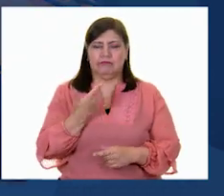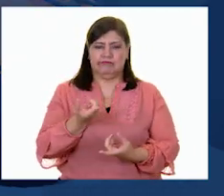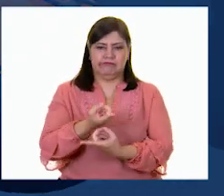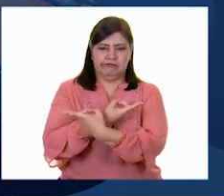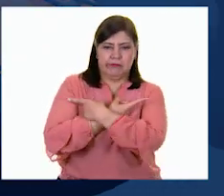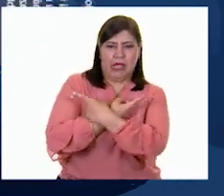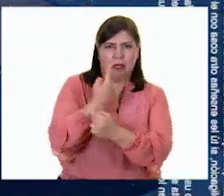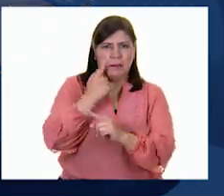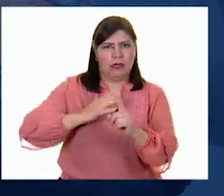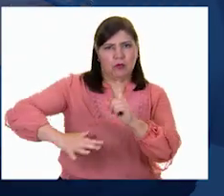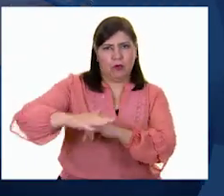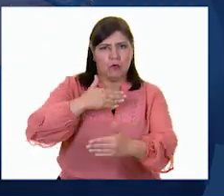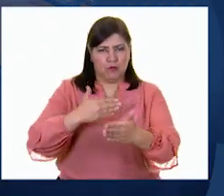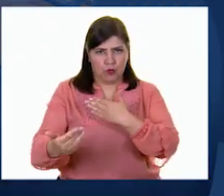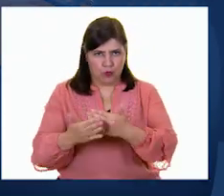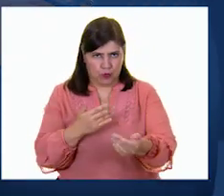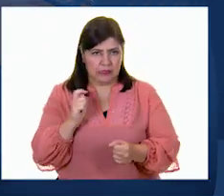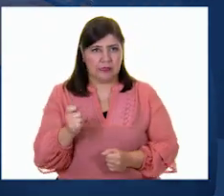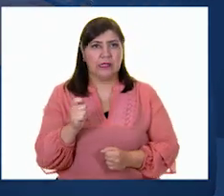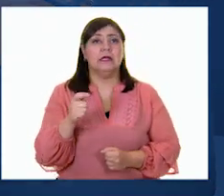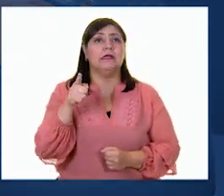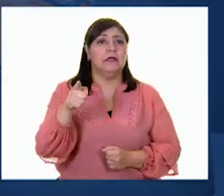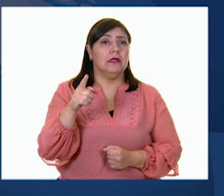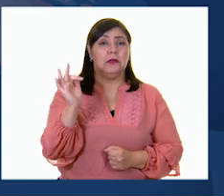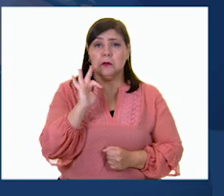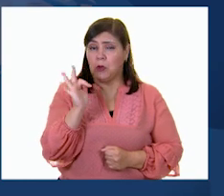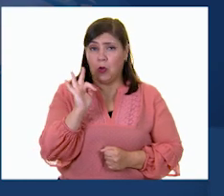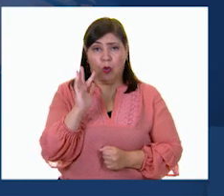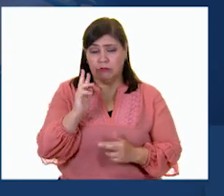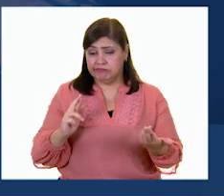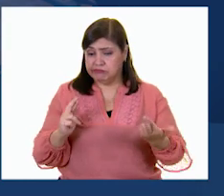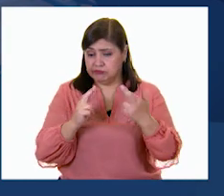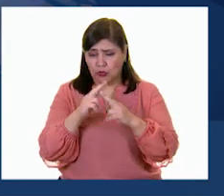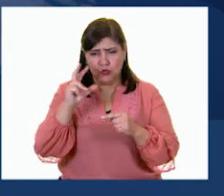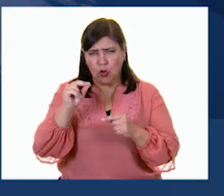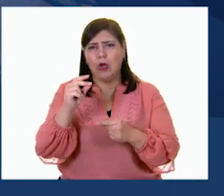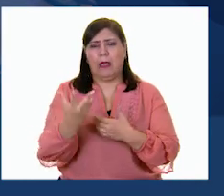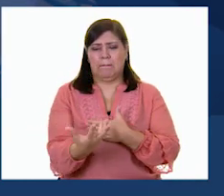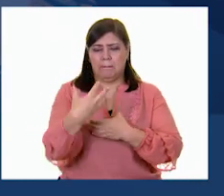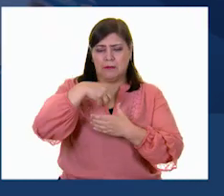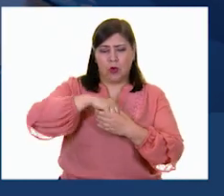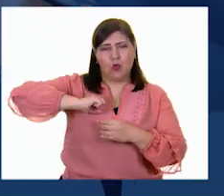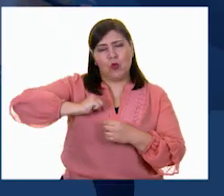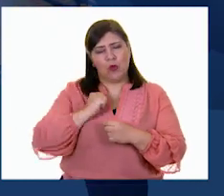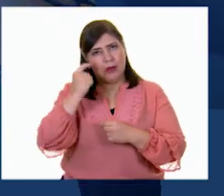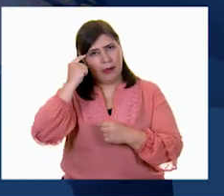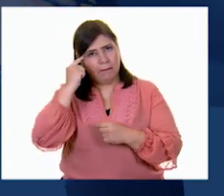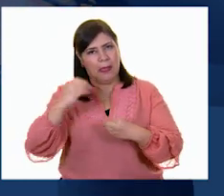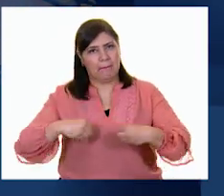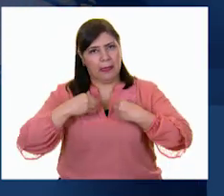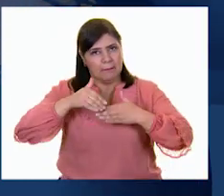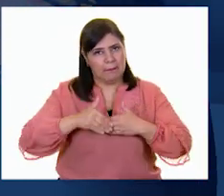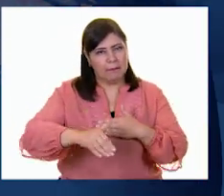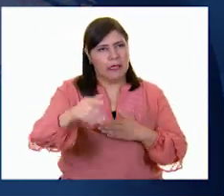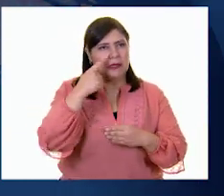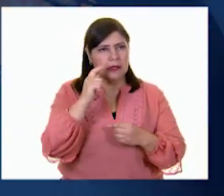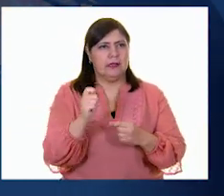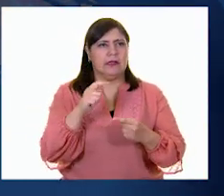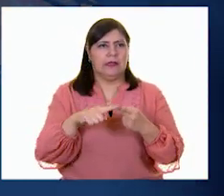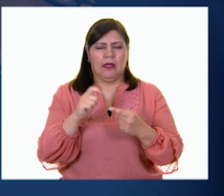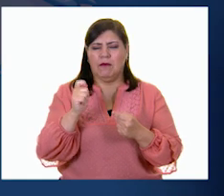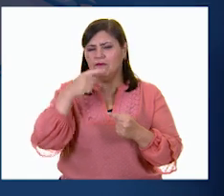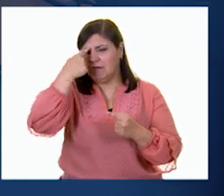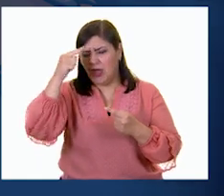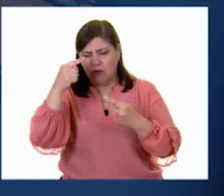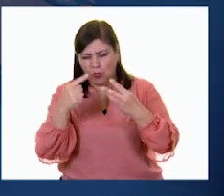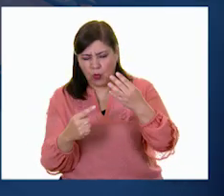modas. Finalmente, si no profesas, guarda estos preceptos en cualquiera que sea el estado de tu vida. Ellos son pocos,